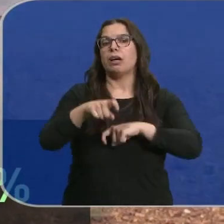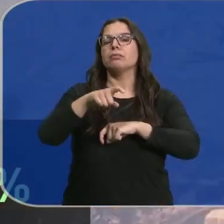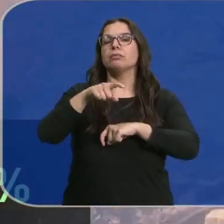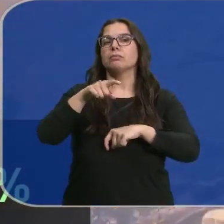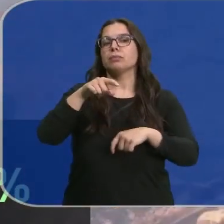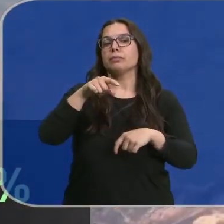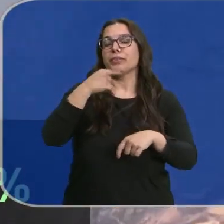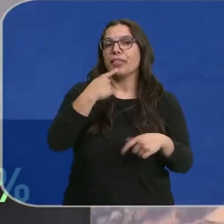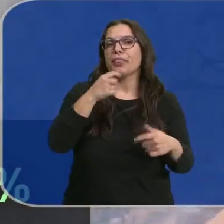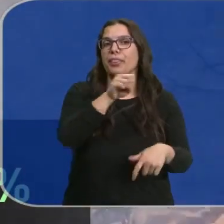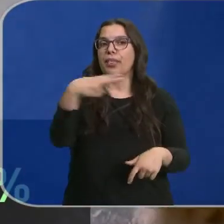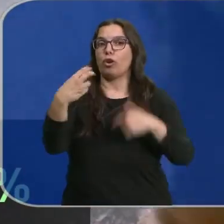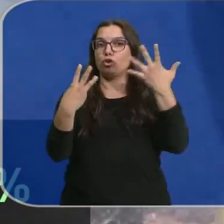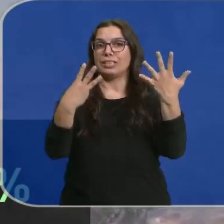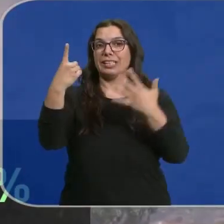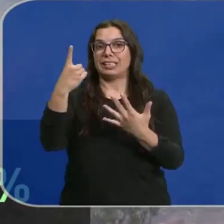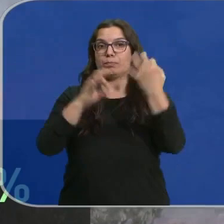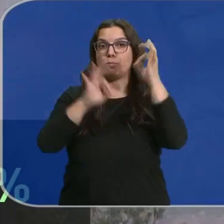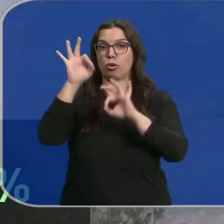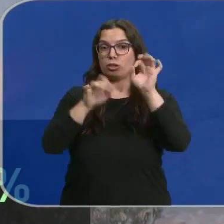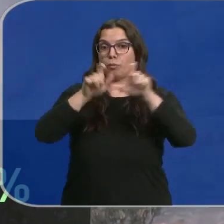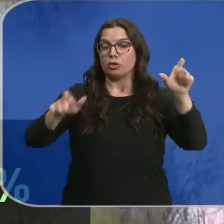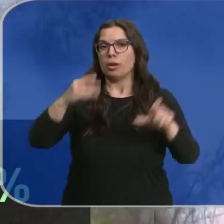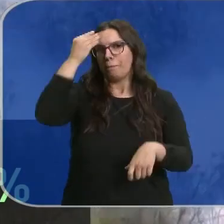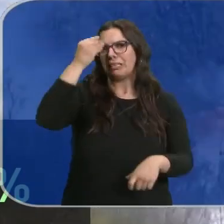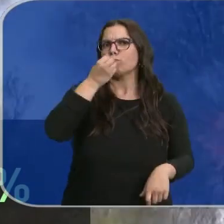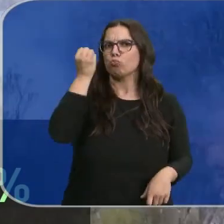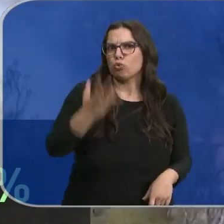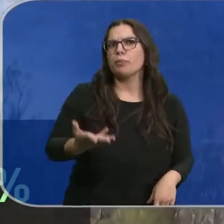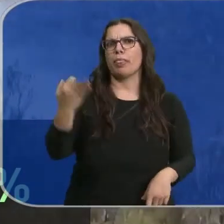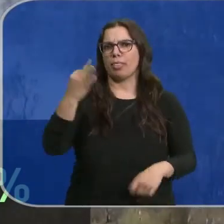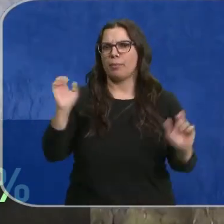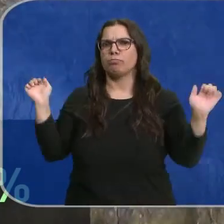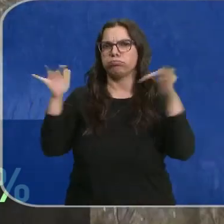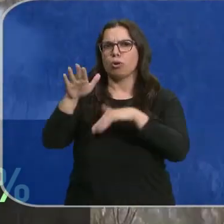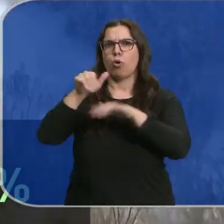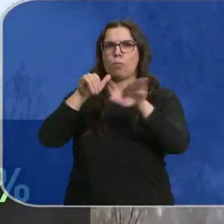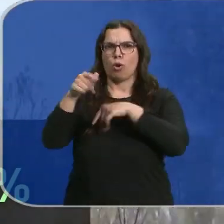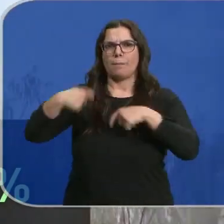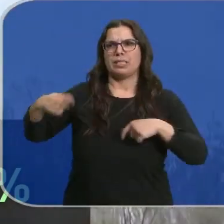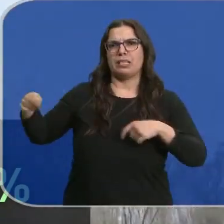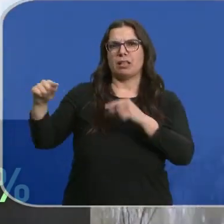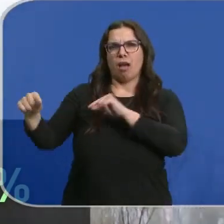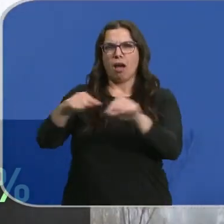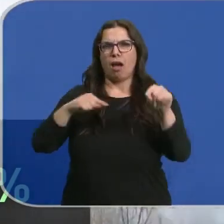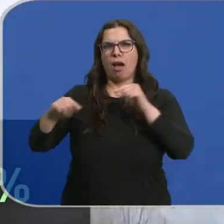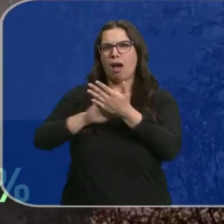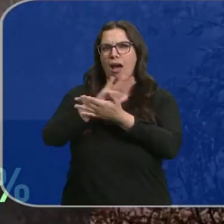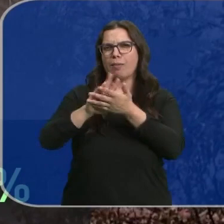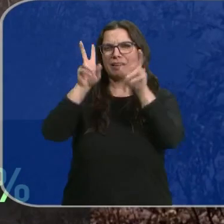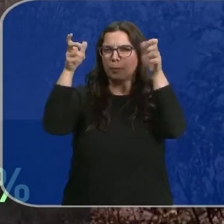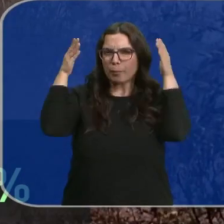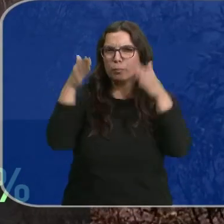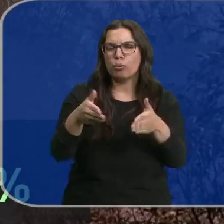León Televisión, a más del 86% les parecería bien o muy bien que se convoque una conferencia de presidentes específica